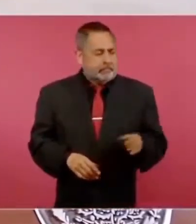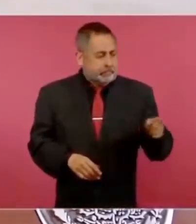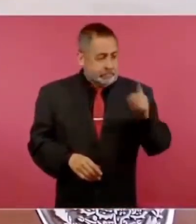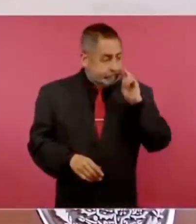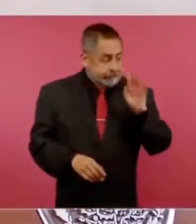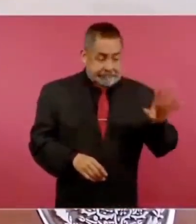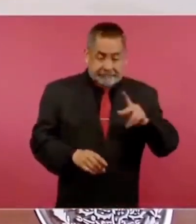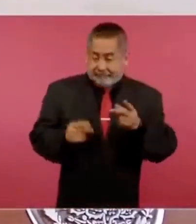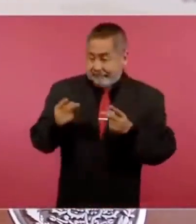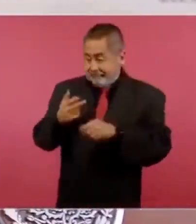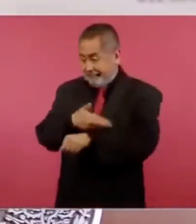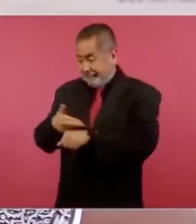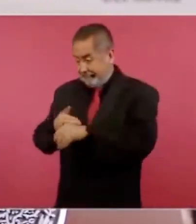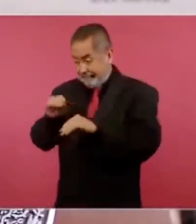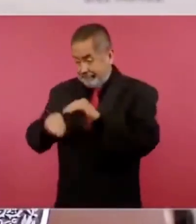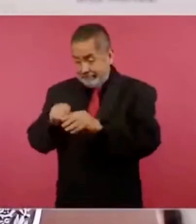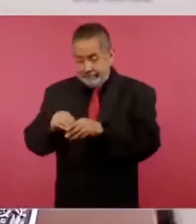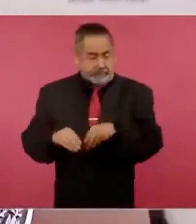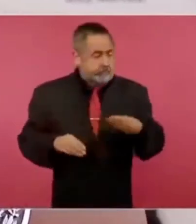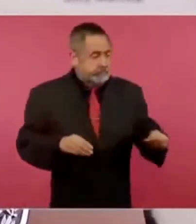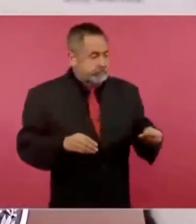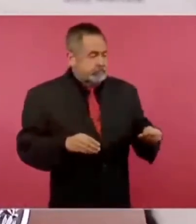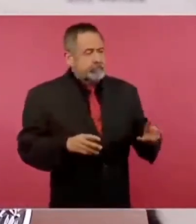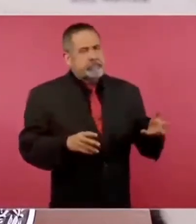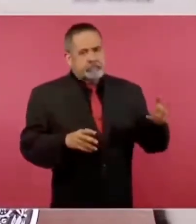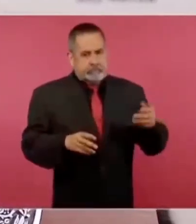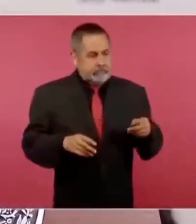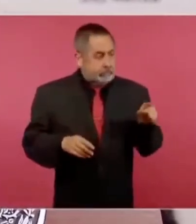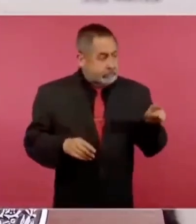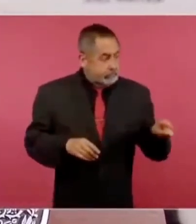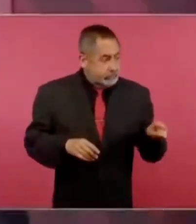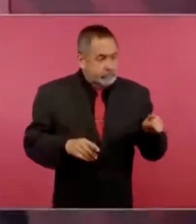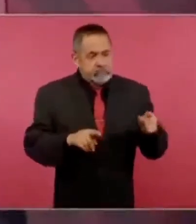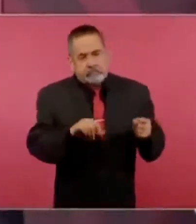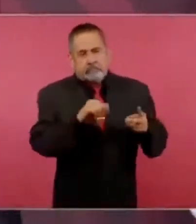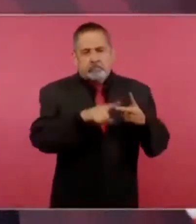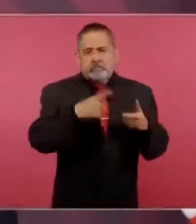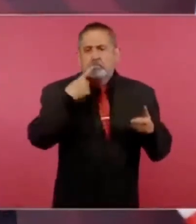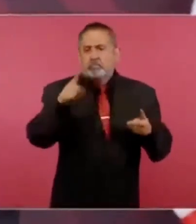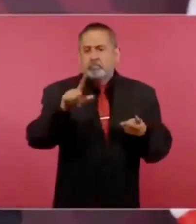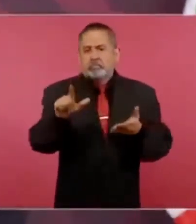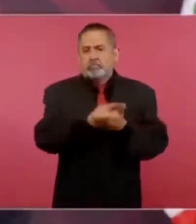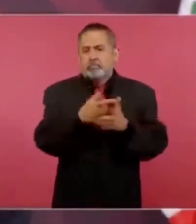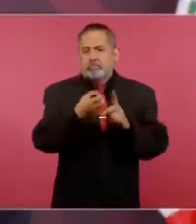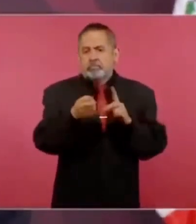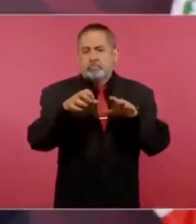rápido si no hay otras órdenes de aprehensión.